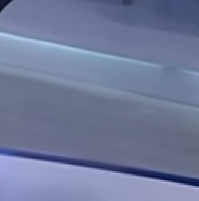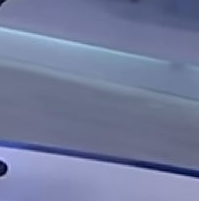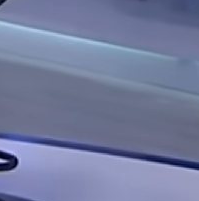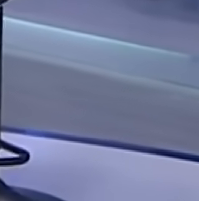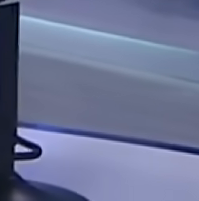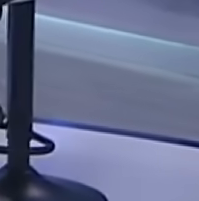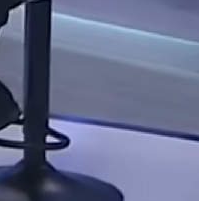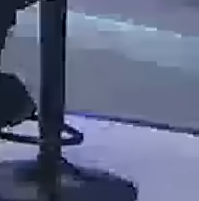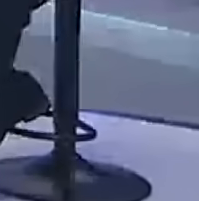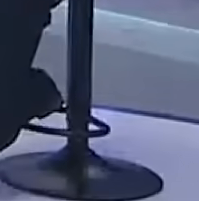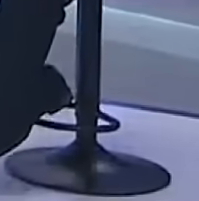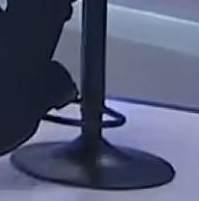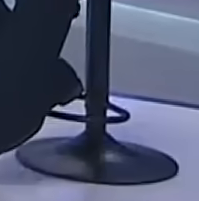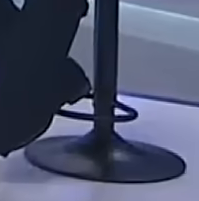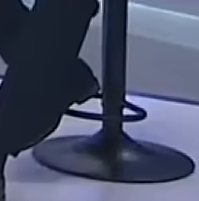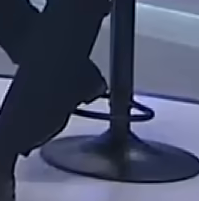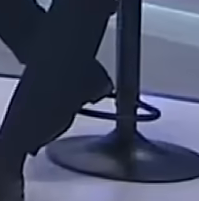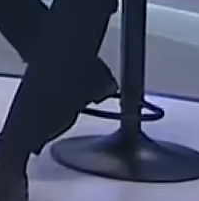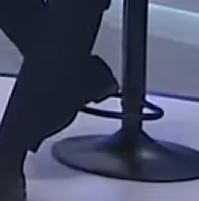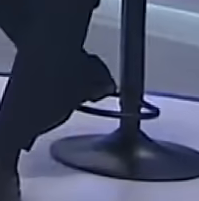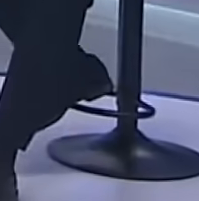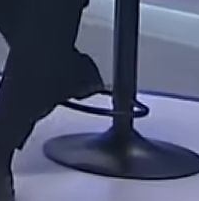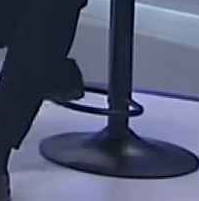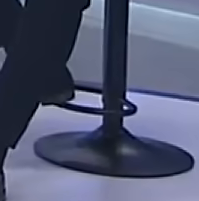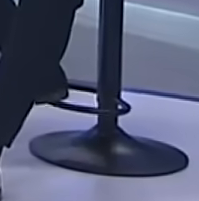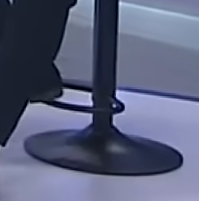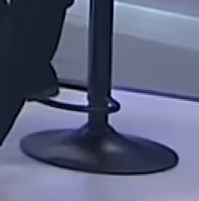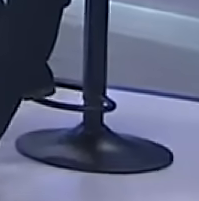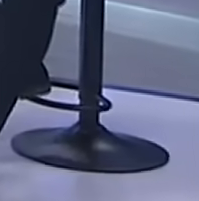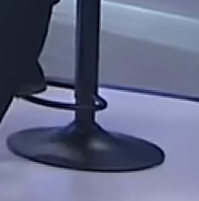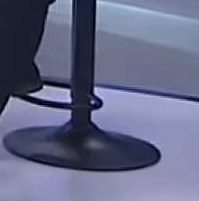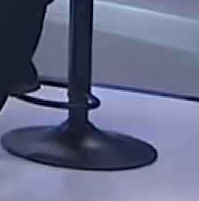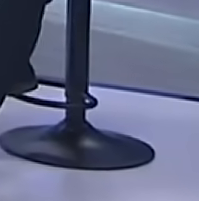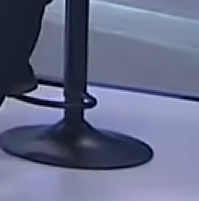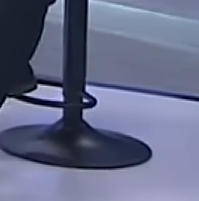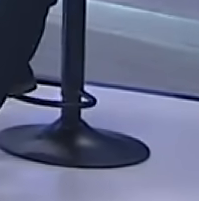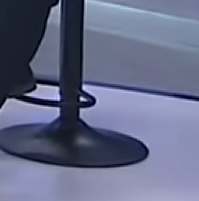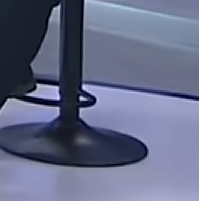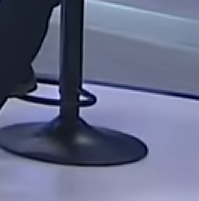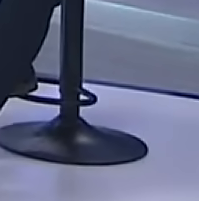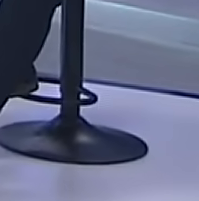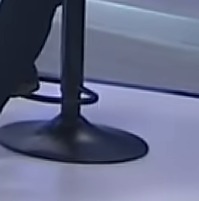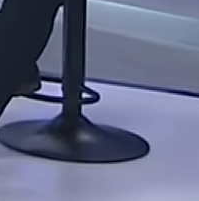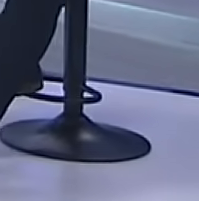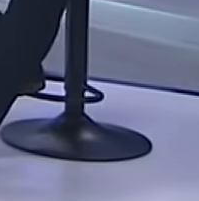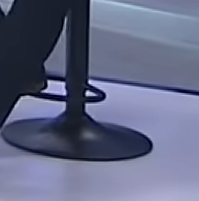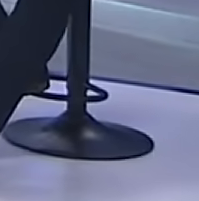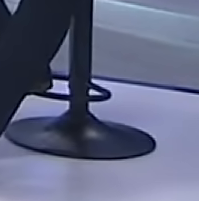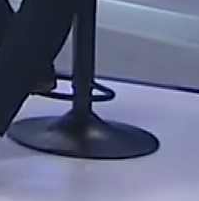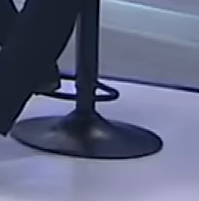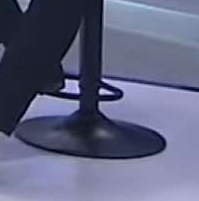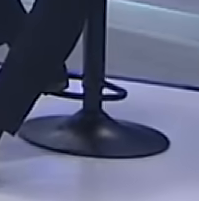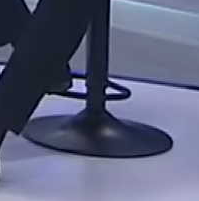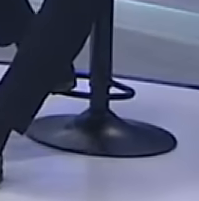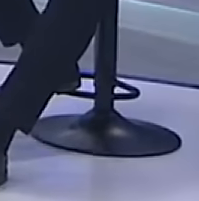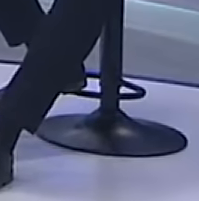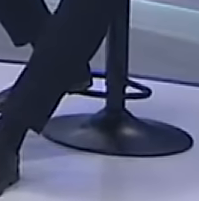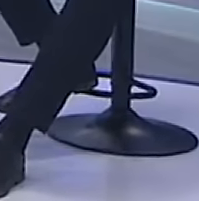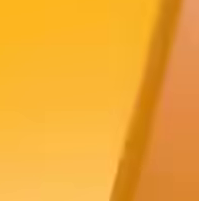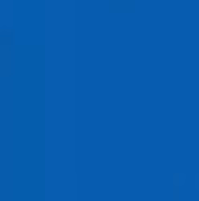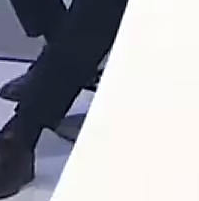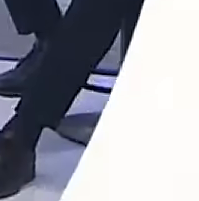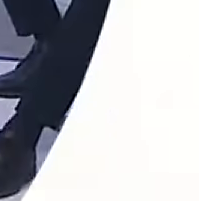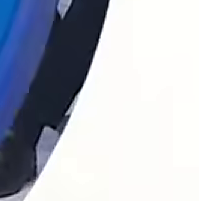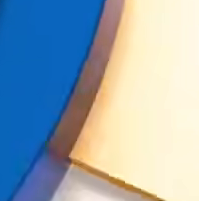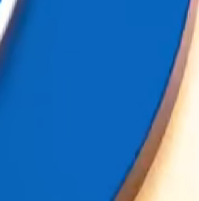ese cantón, él nos tiene los detalles. Ítalo, cuéntanos qué tan difícil fue llegar, pues no, porque vemos las calles en mal estado. Y las pérdidas económicas también que esto